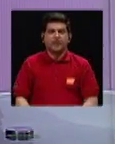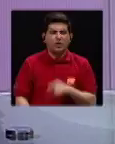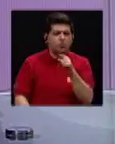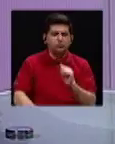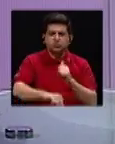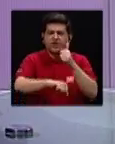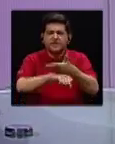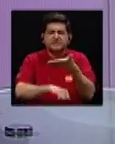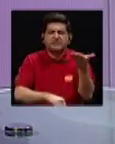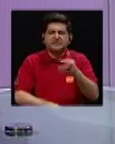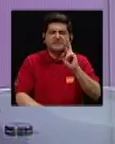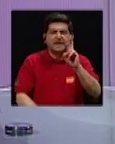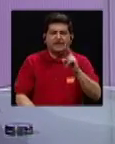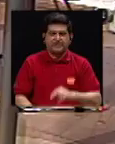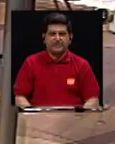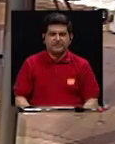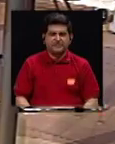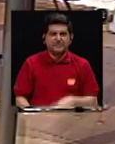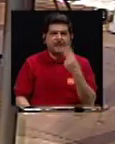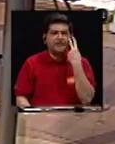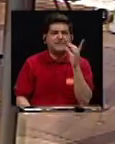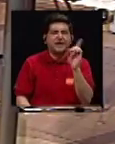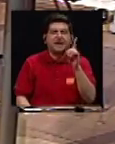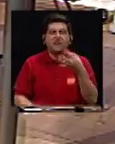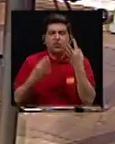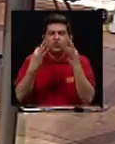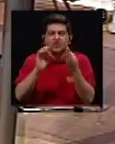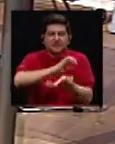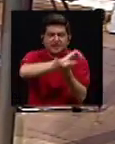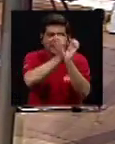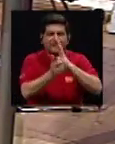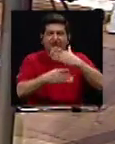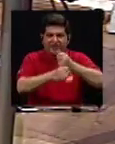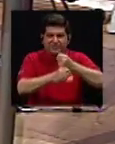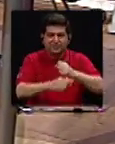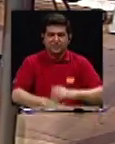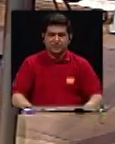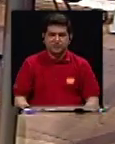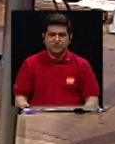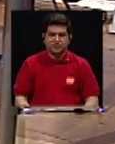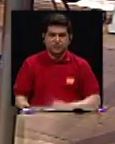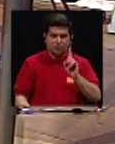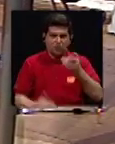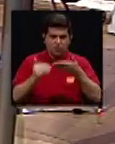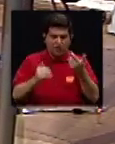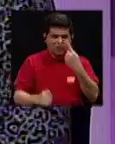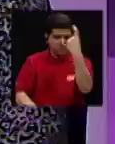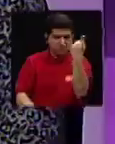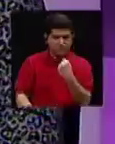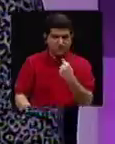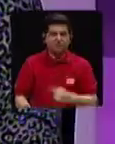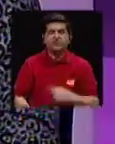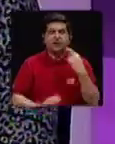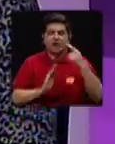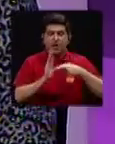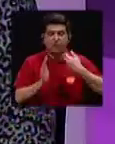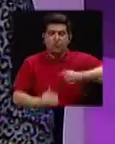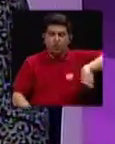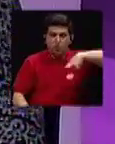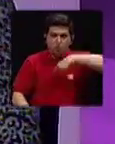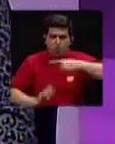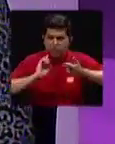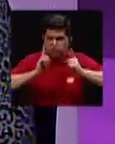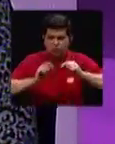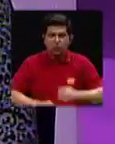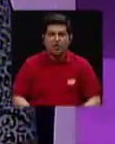rezagada qué qué plantearías vos estrita o sea hacia dónde miramos para tratar de modificar Esto sí una cosa que me he preguntado